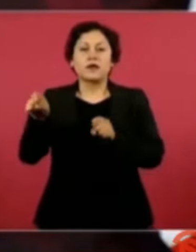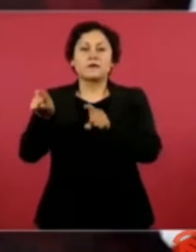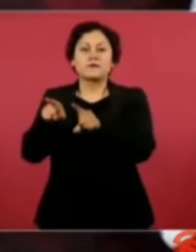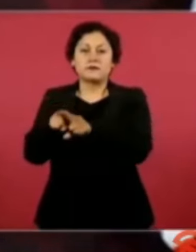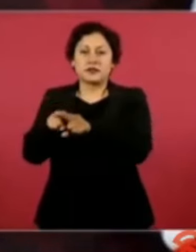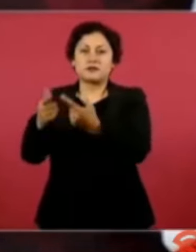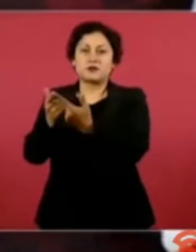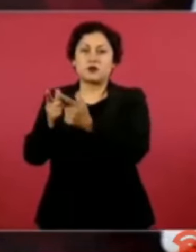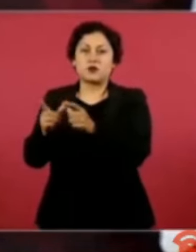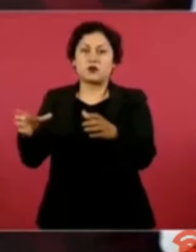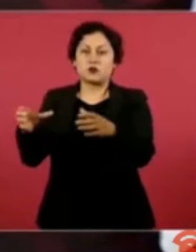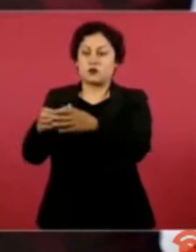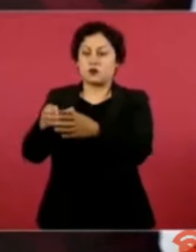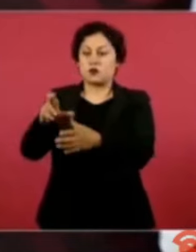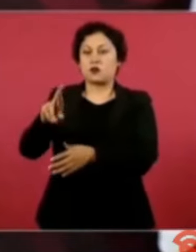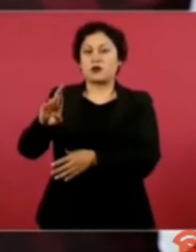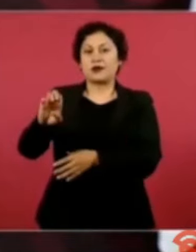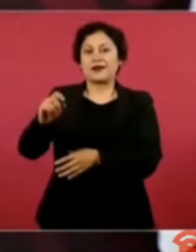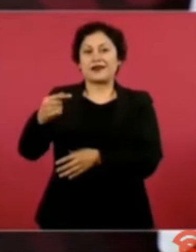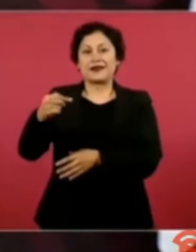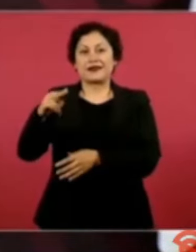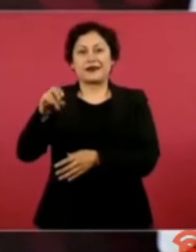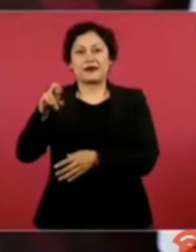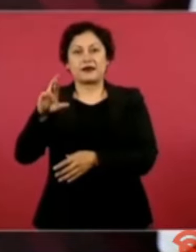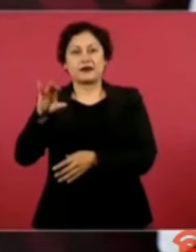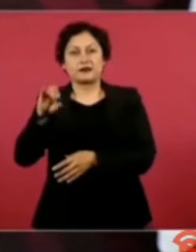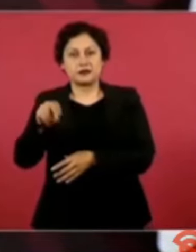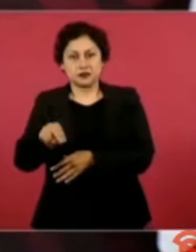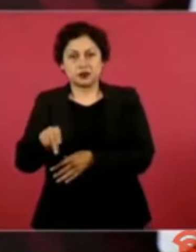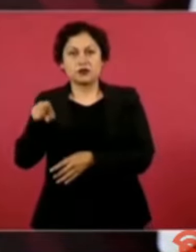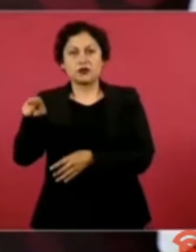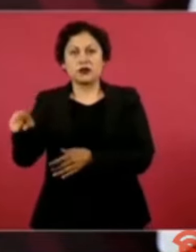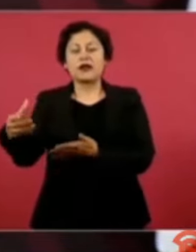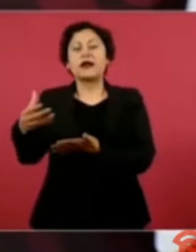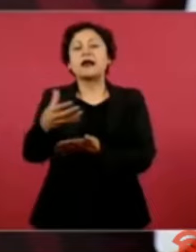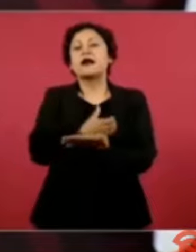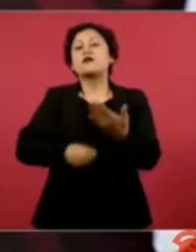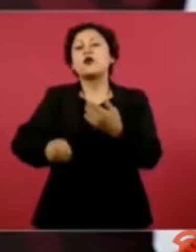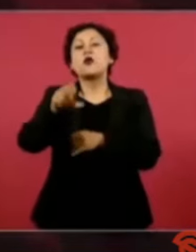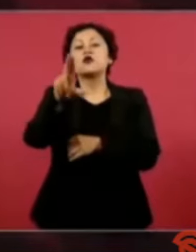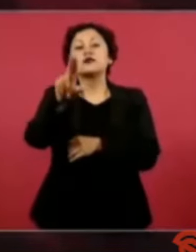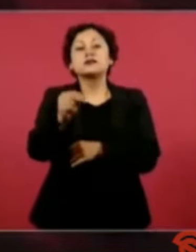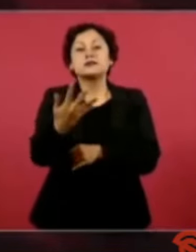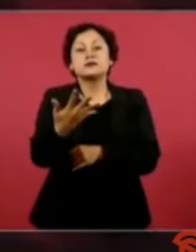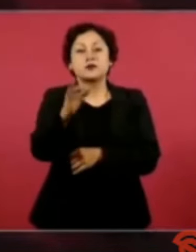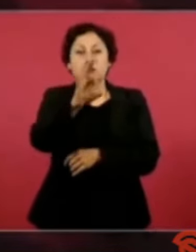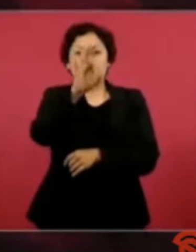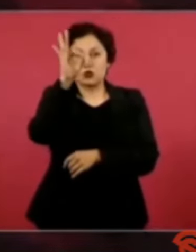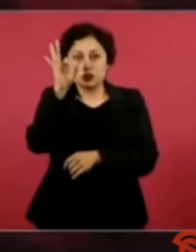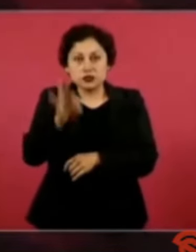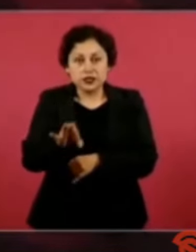ganó en el 85% de los distritos del país.